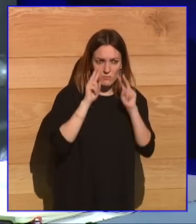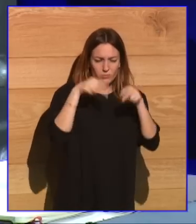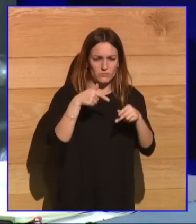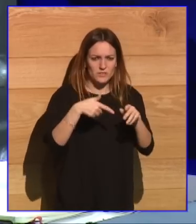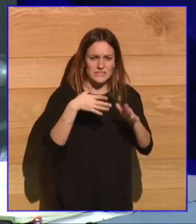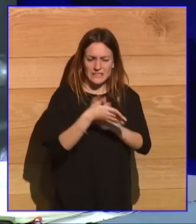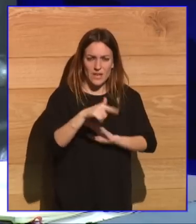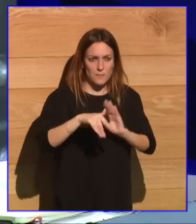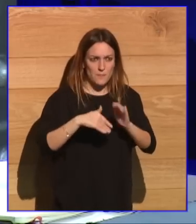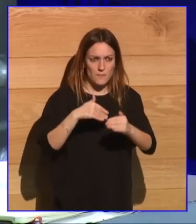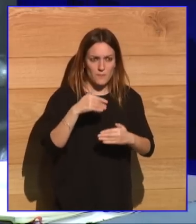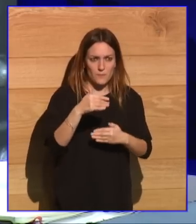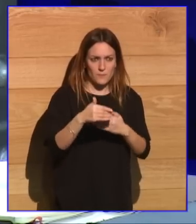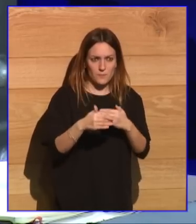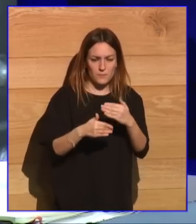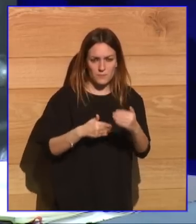un proceso de